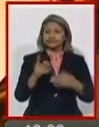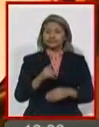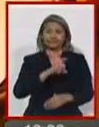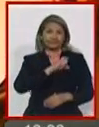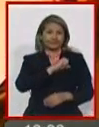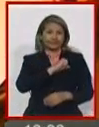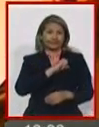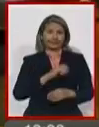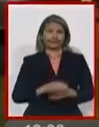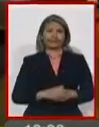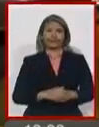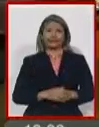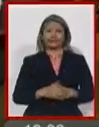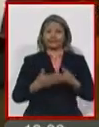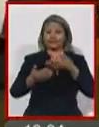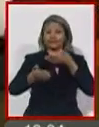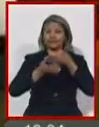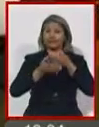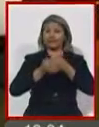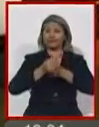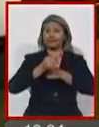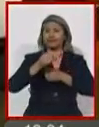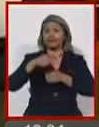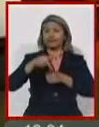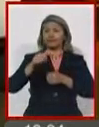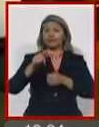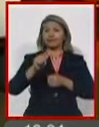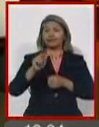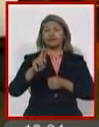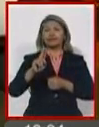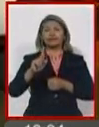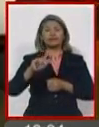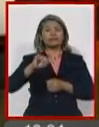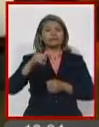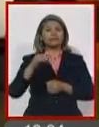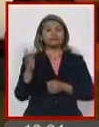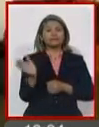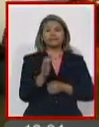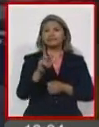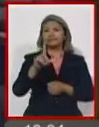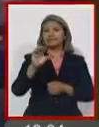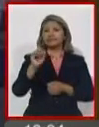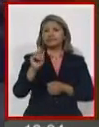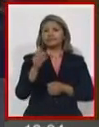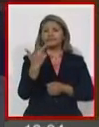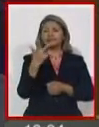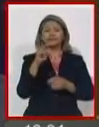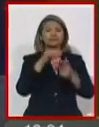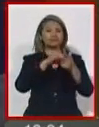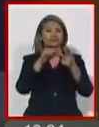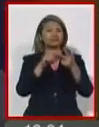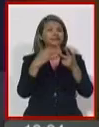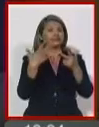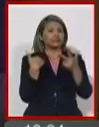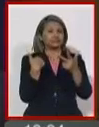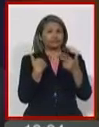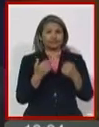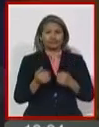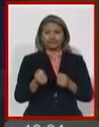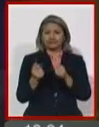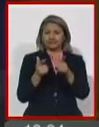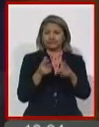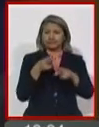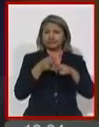realizaban efectivos policiales por inmediaciones de la urbanización Patujú, zona de Los Lotes, lograron arrestar a tres jóvenes quienes tenían en su